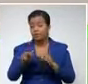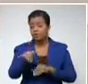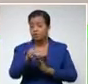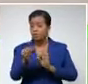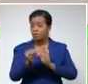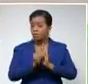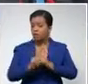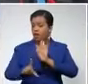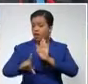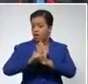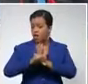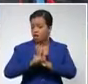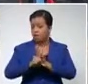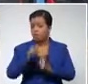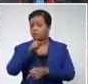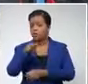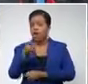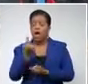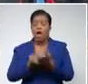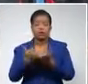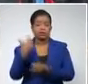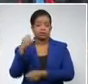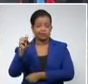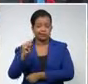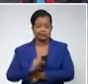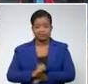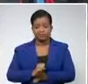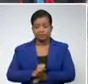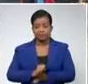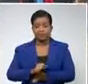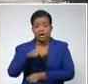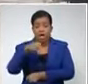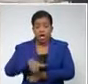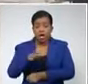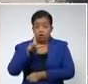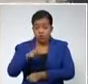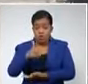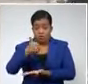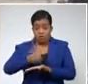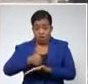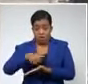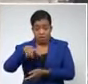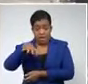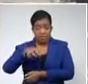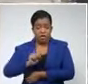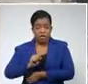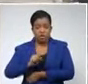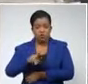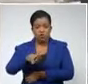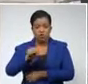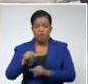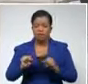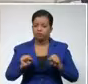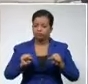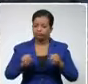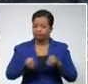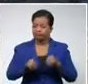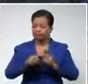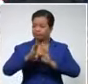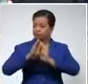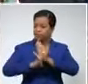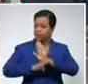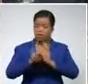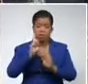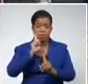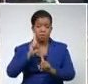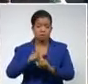ante las violaciones. Asimismo, desde este lunes en la ciudad se implementan nuevas restricciones en aras de disminuir el flujo